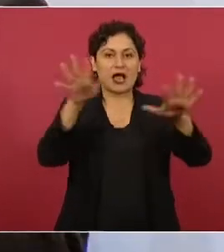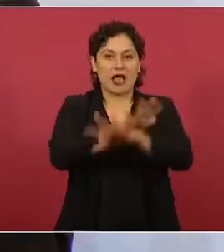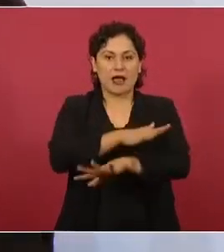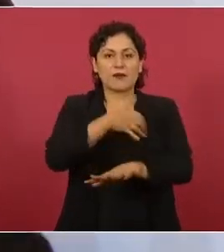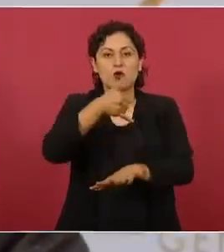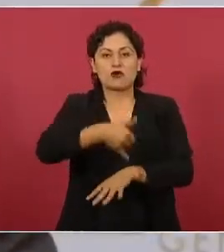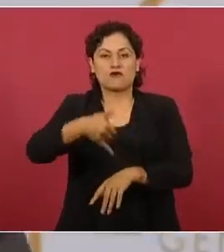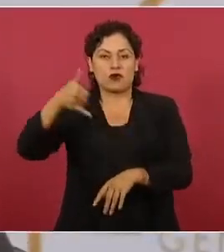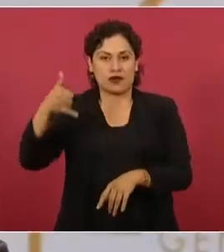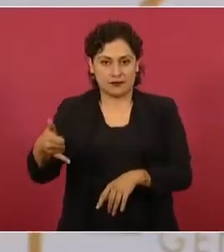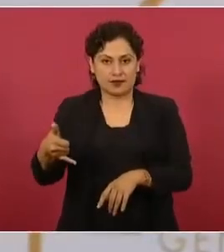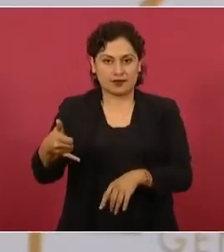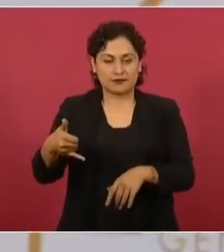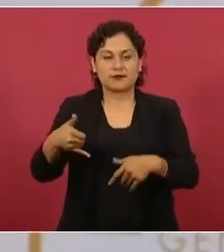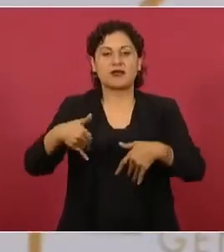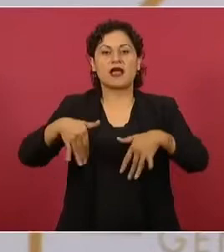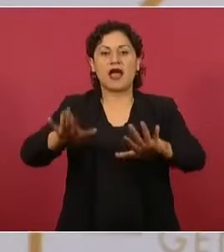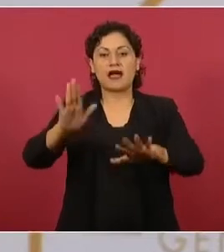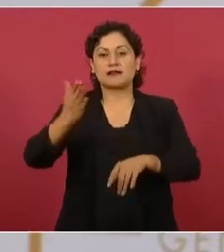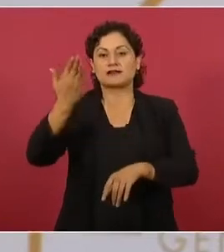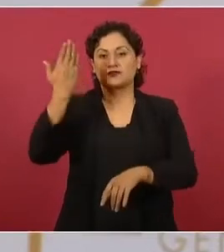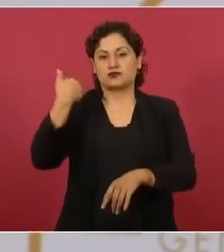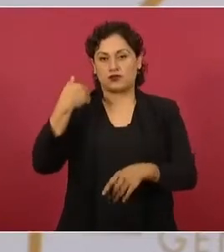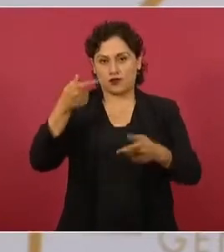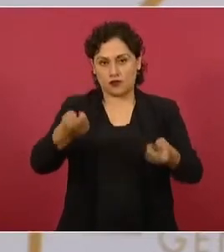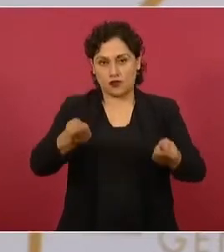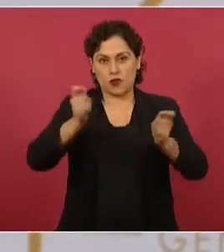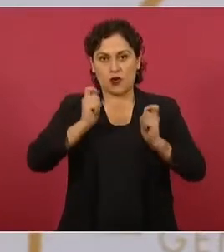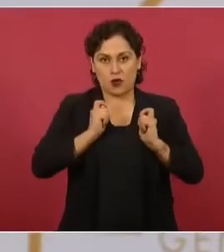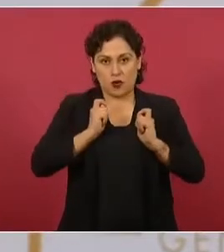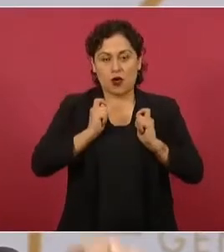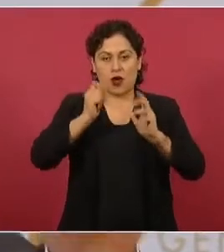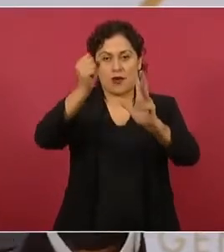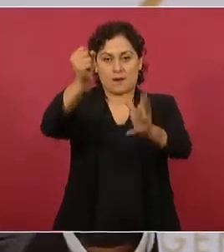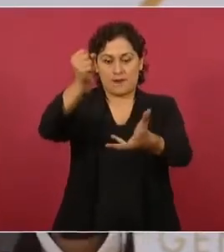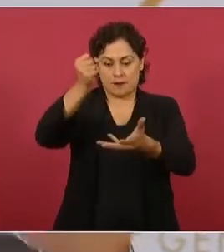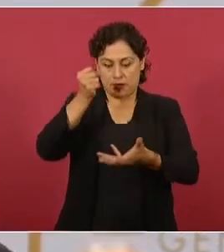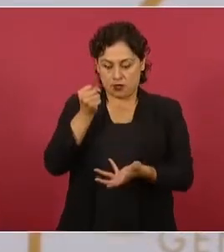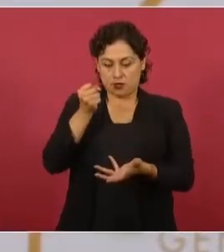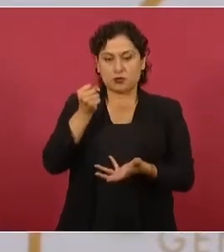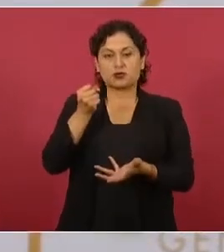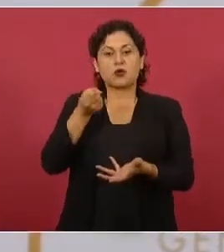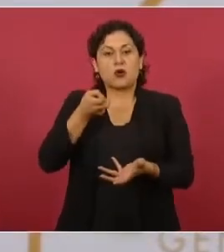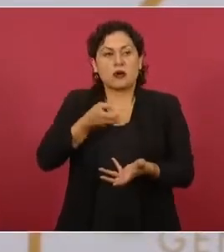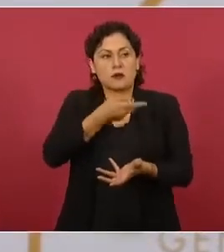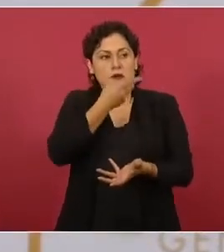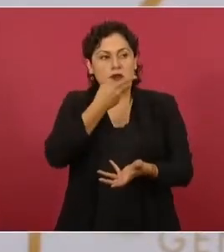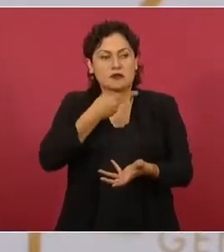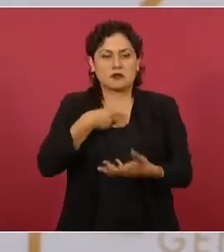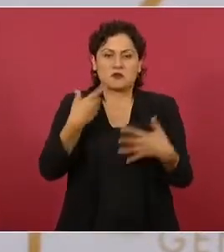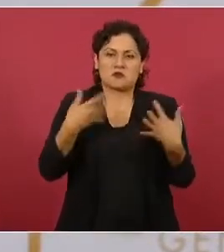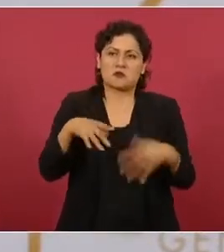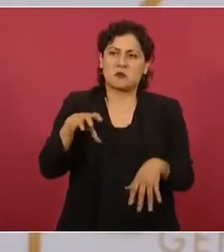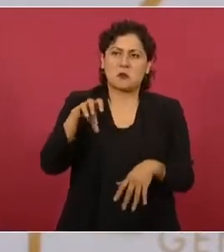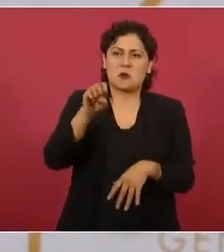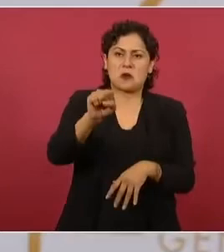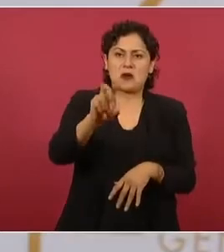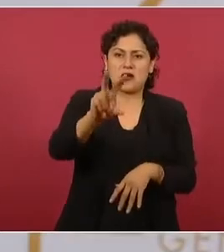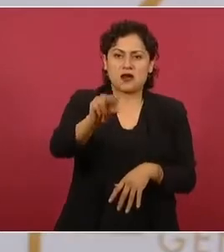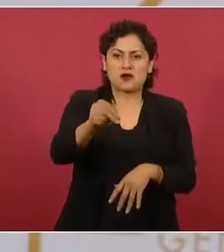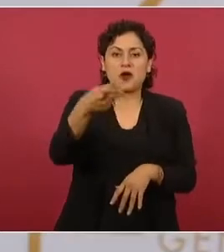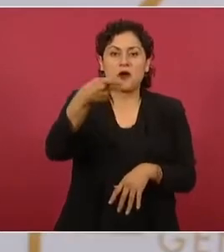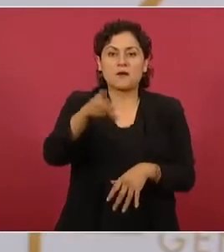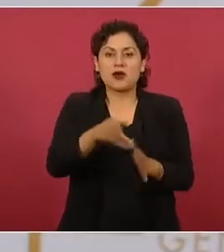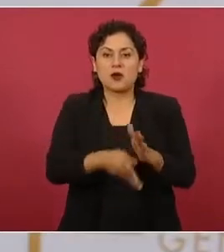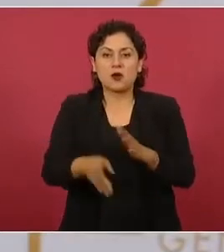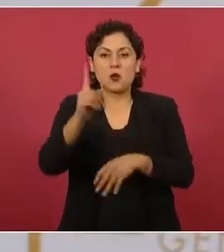Se decía, cuando llegué, que el presupuesto con el que trabajaríamos apenas nos alcanzaría. Sin embargo, en el primer año